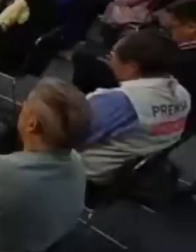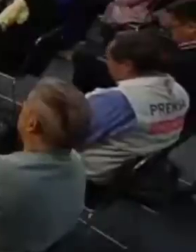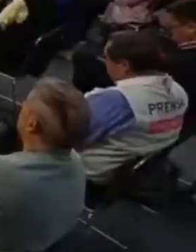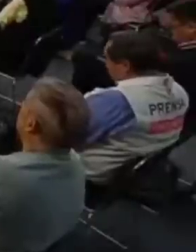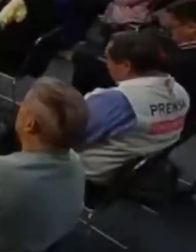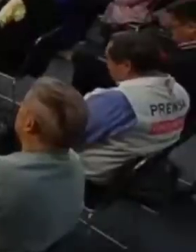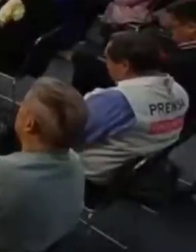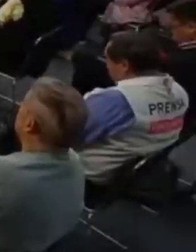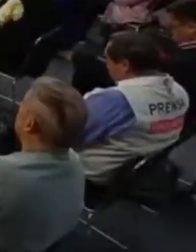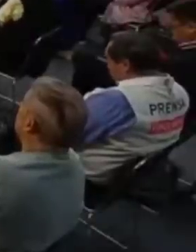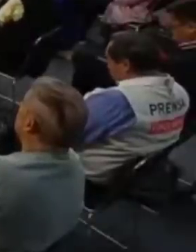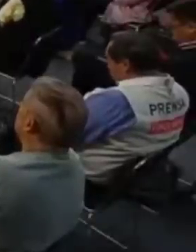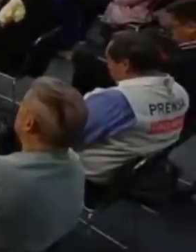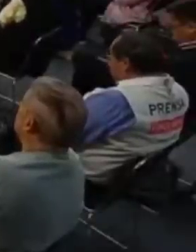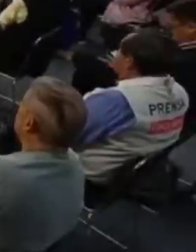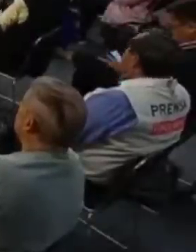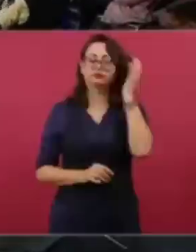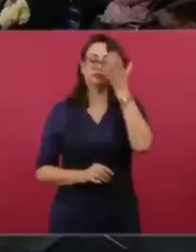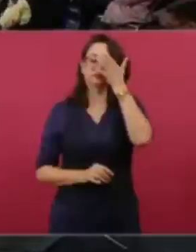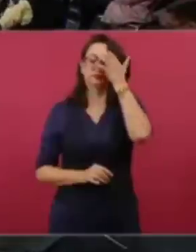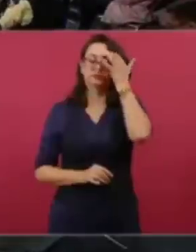Porque son cinco días.